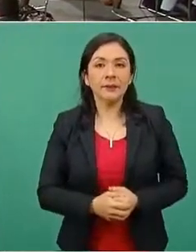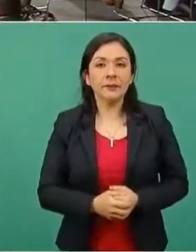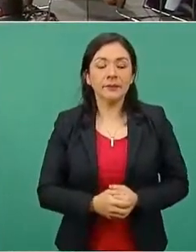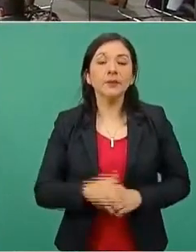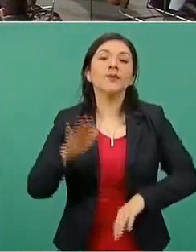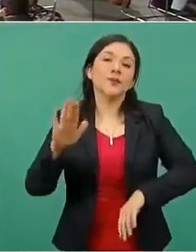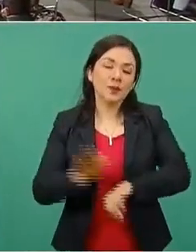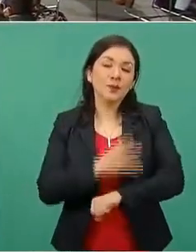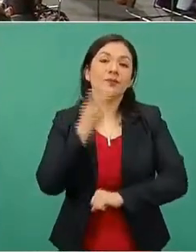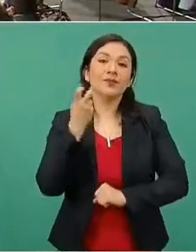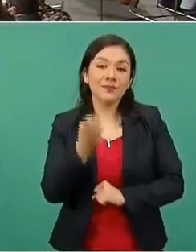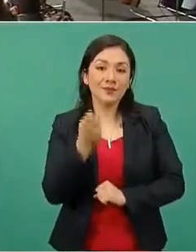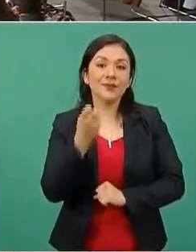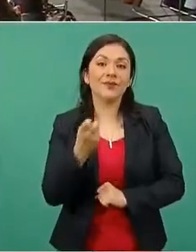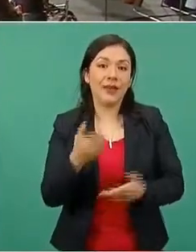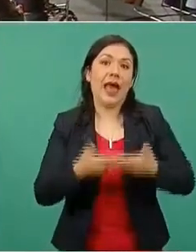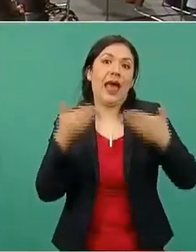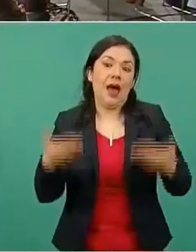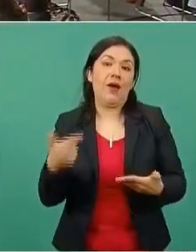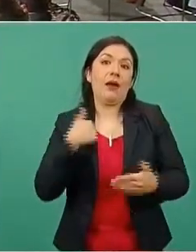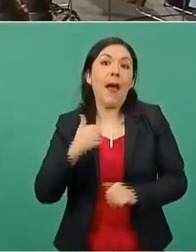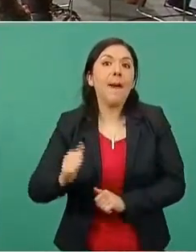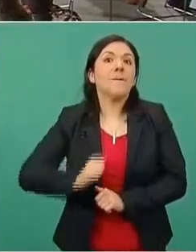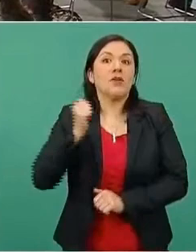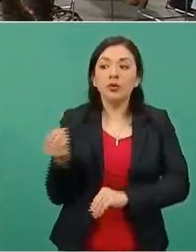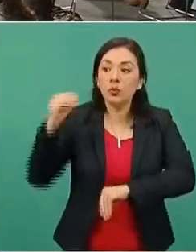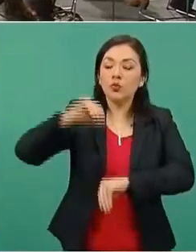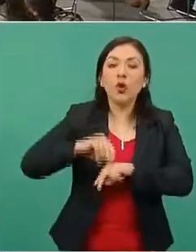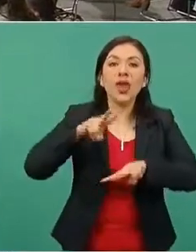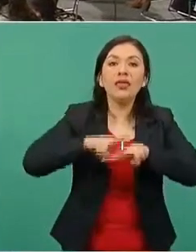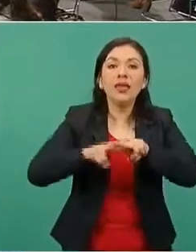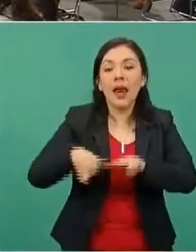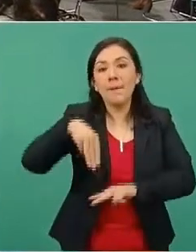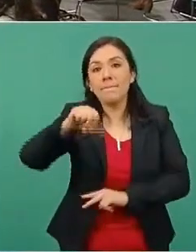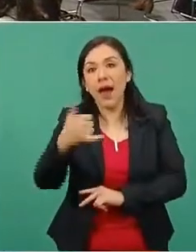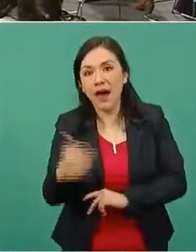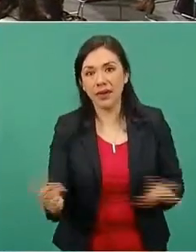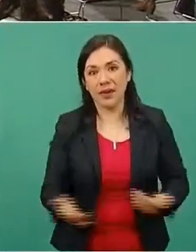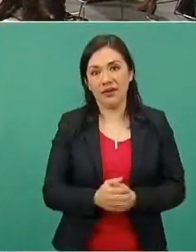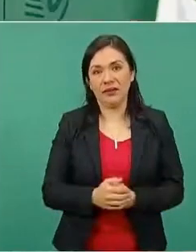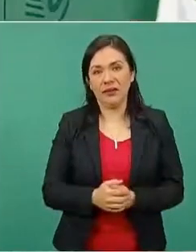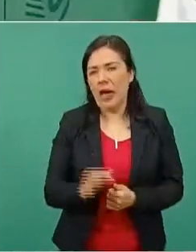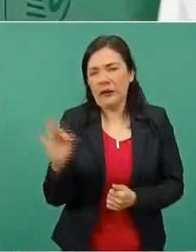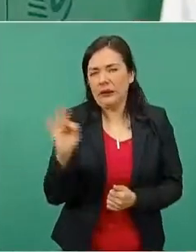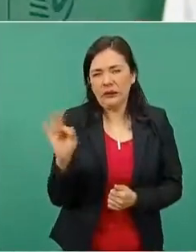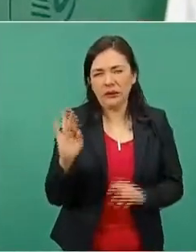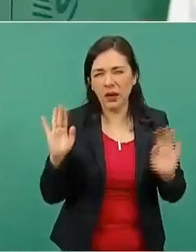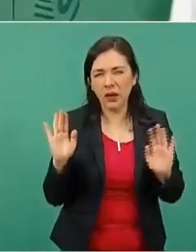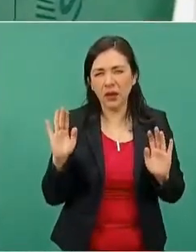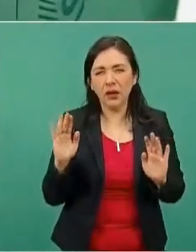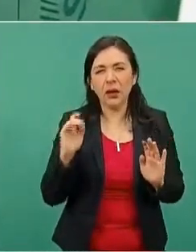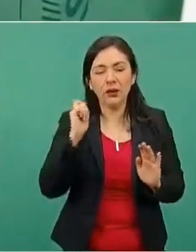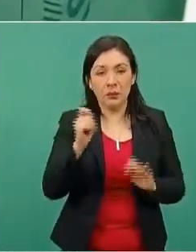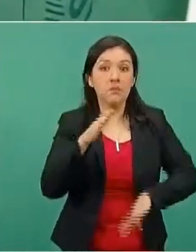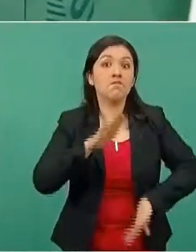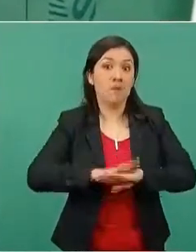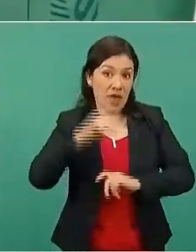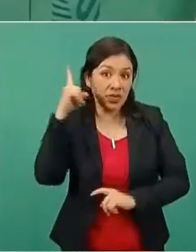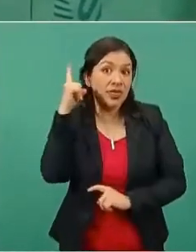Y por eso estamos haciendo el Tren Maya. Si no, hubiera sido muy